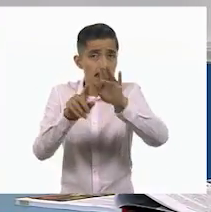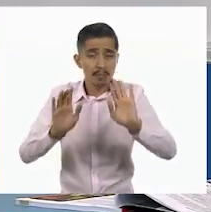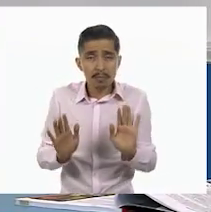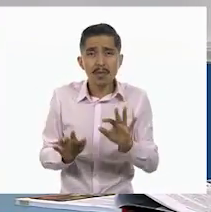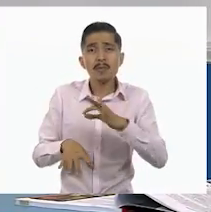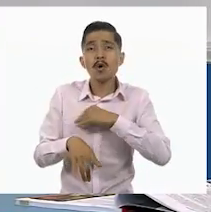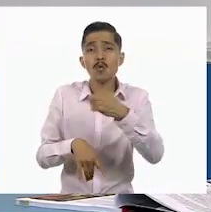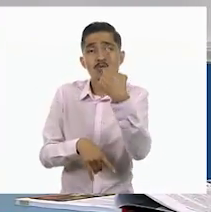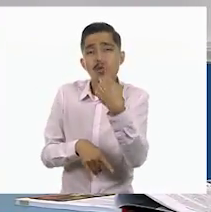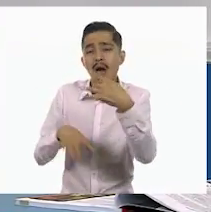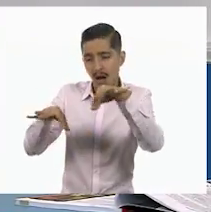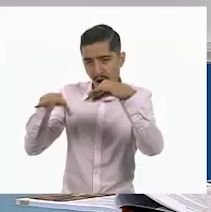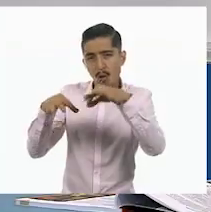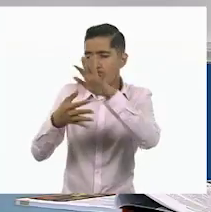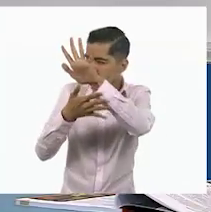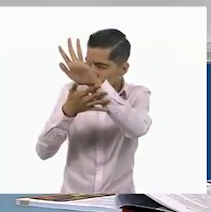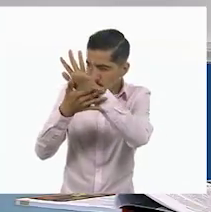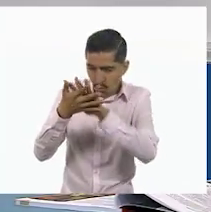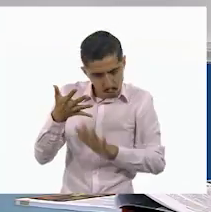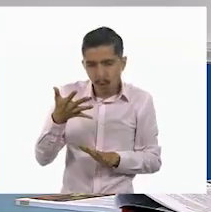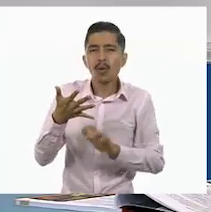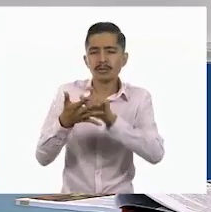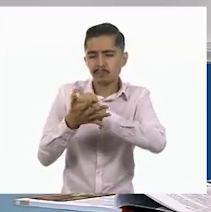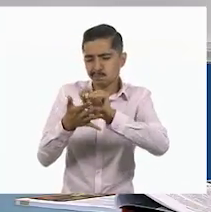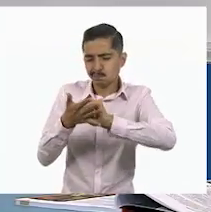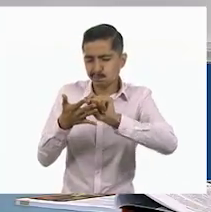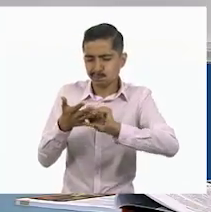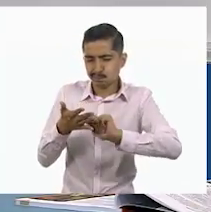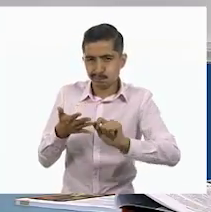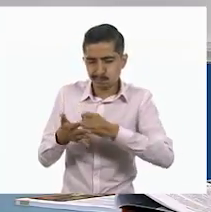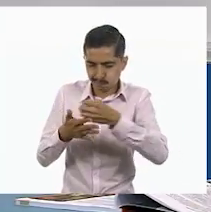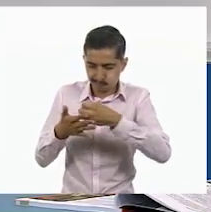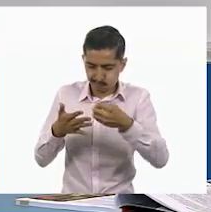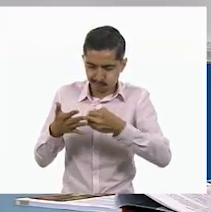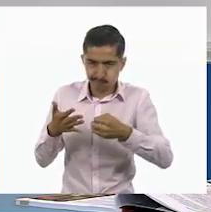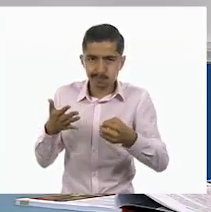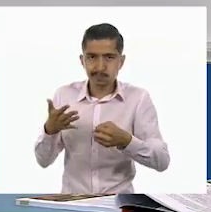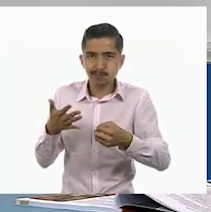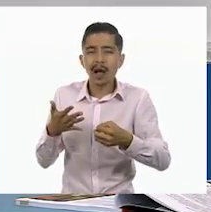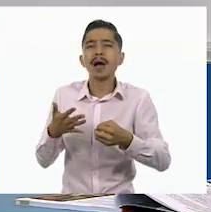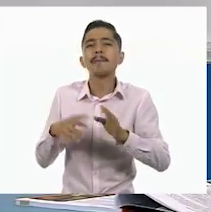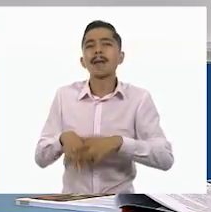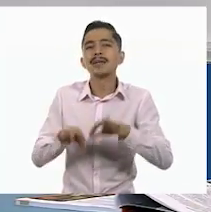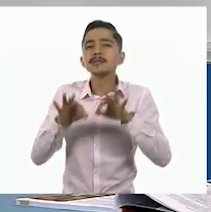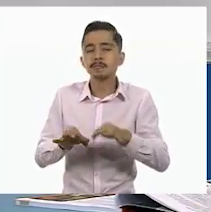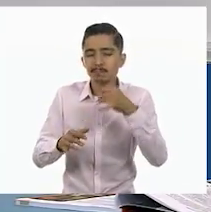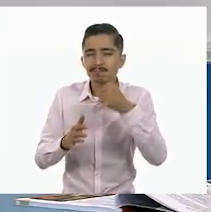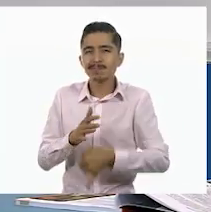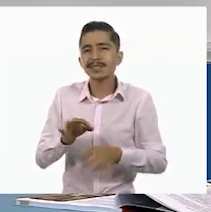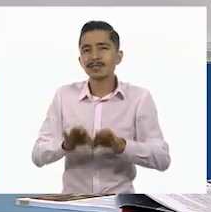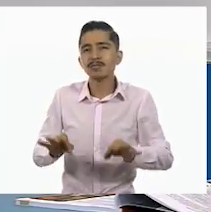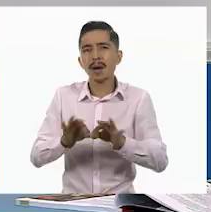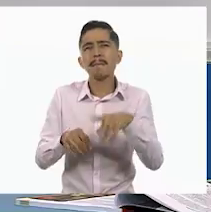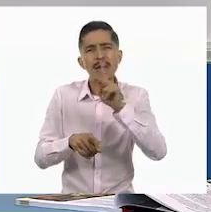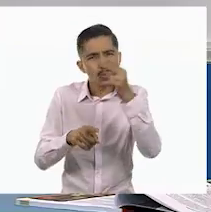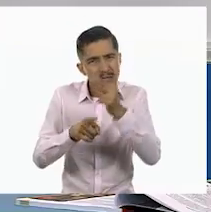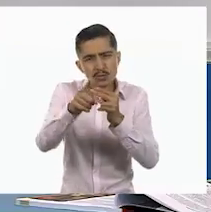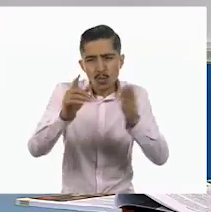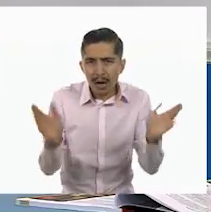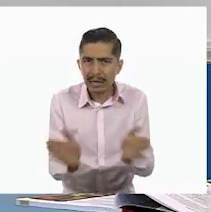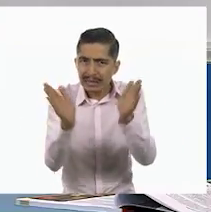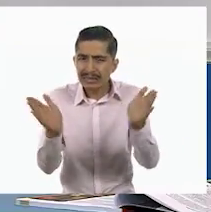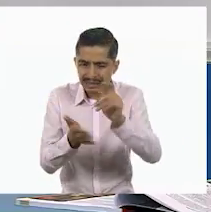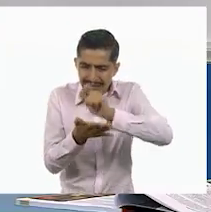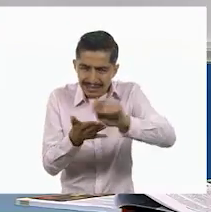una cuartilla, una hoja de tu cuaderno. Pero lo más importante es que tú te animes a escribir. Fíjate, María, que